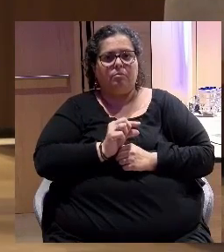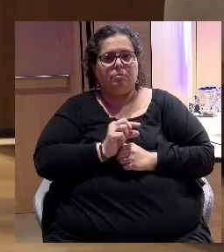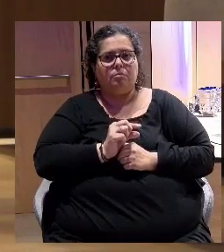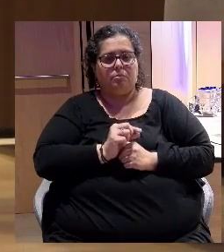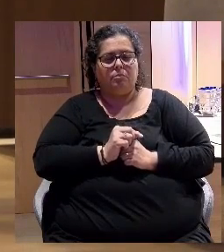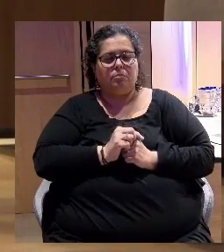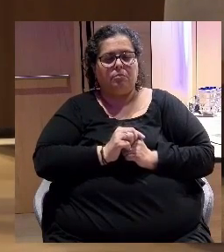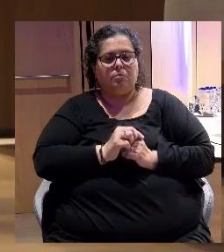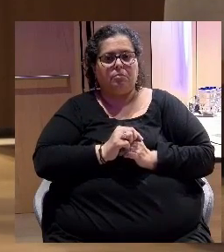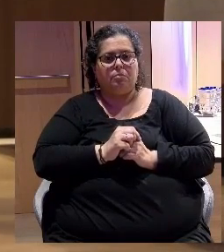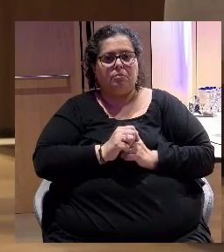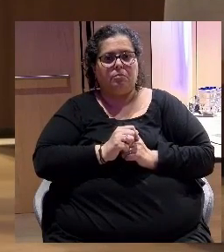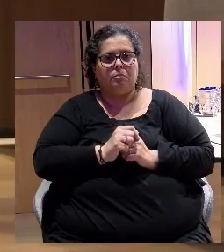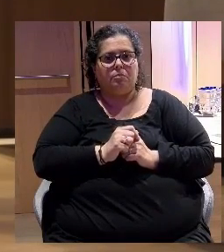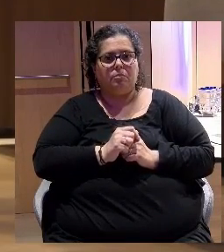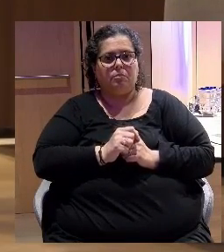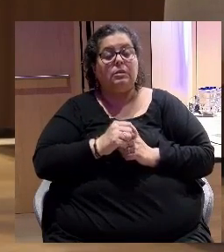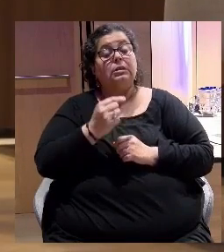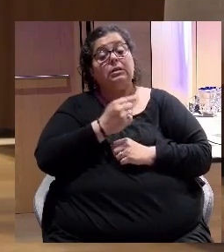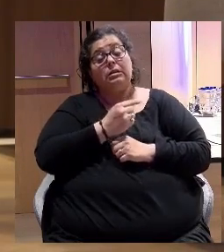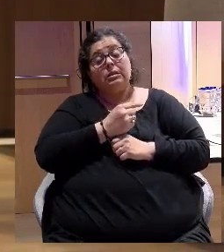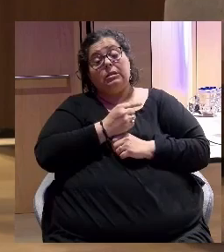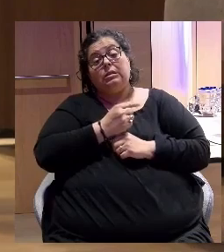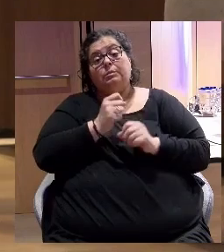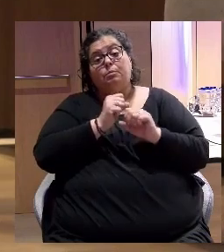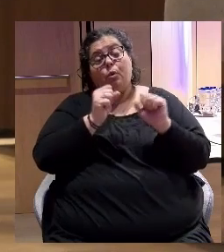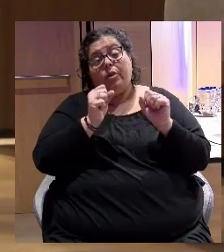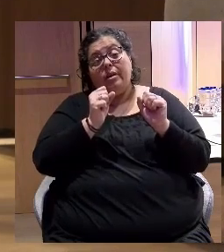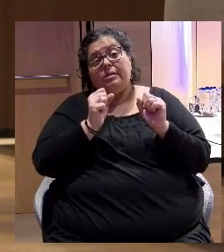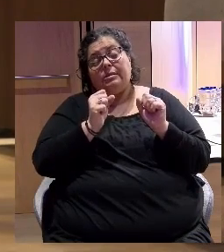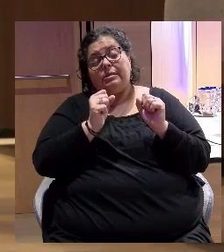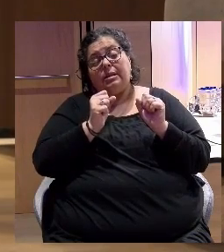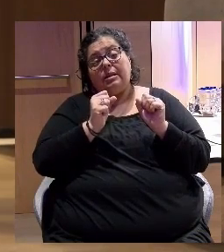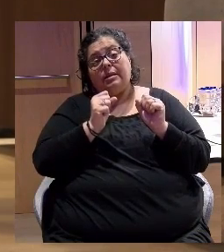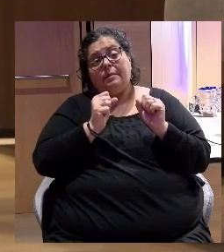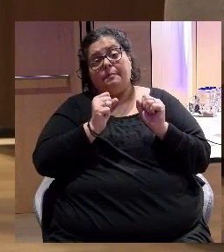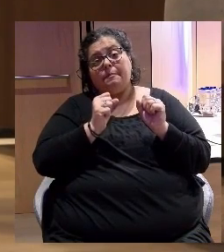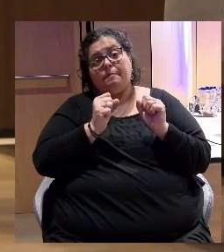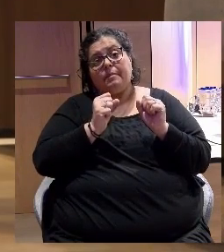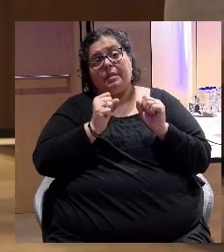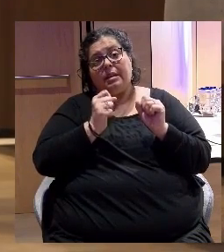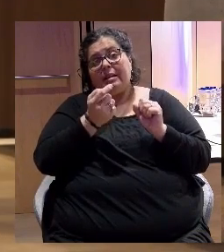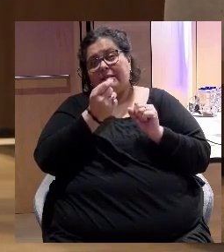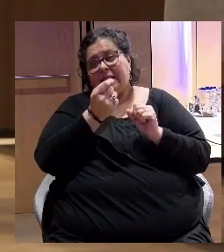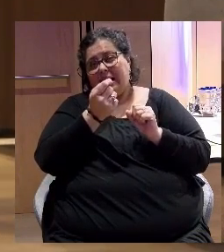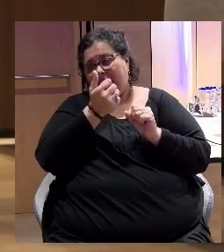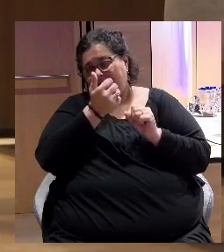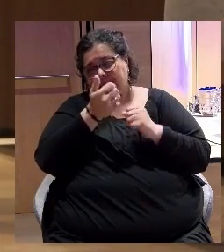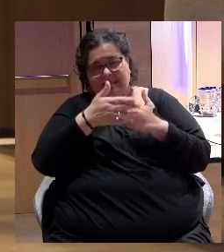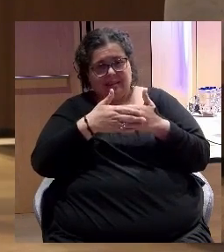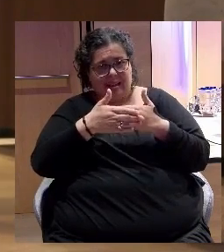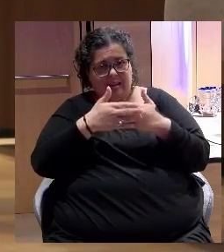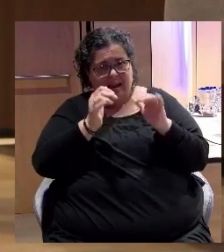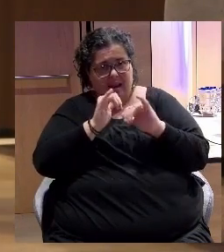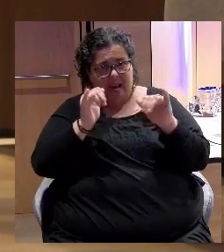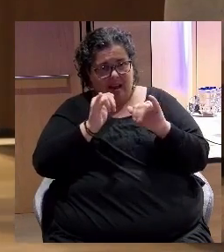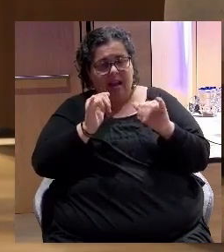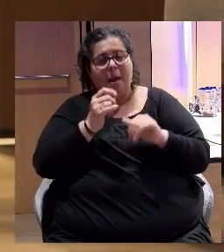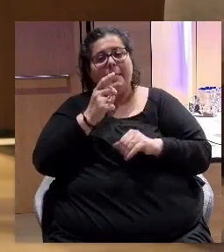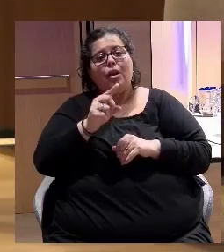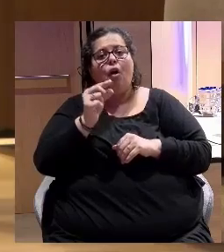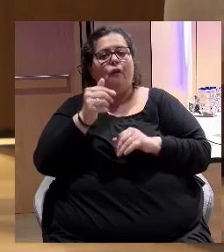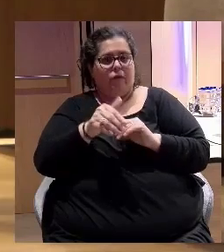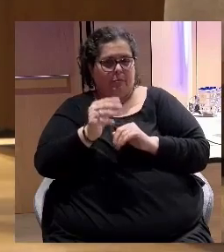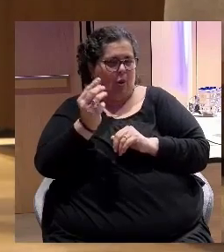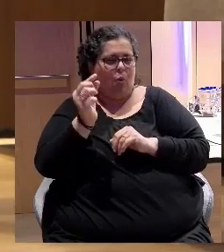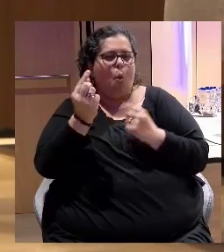No, te pedí que si podías redondear simplemente porque, bueno, estamos ya sobre la hora de cierre, nos quedan algunos